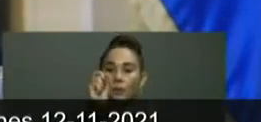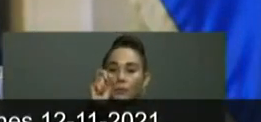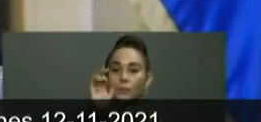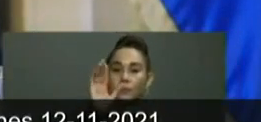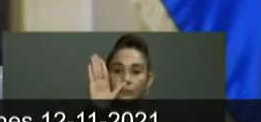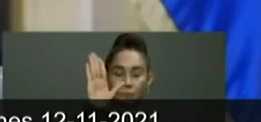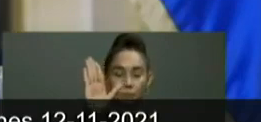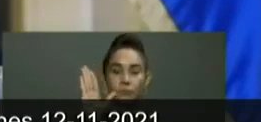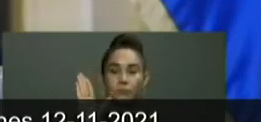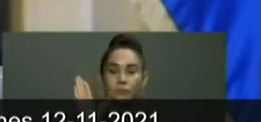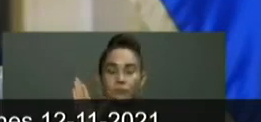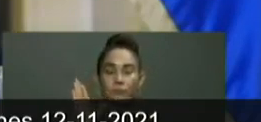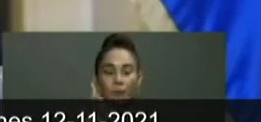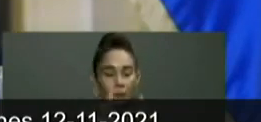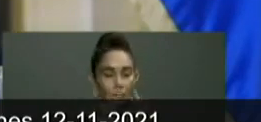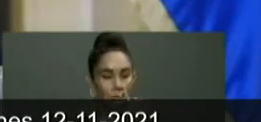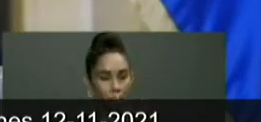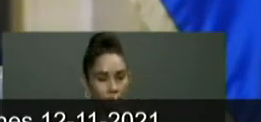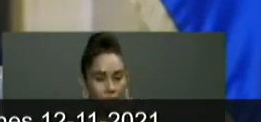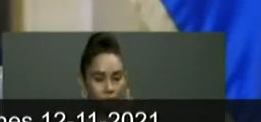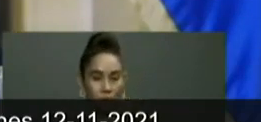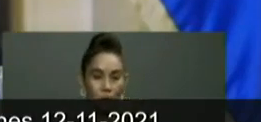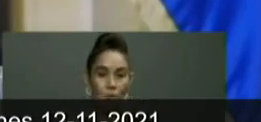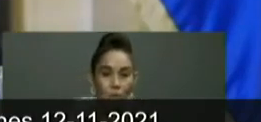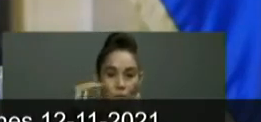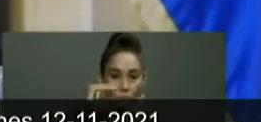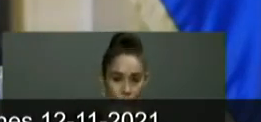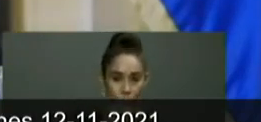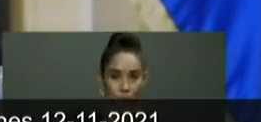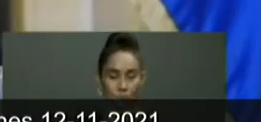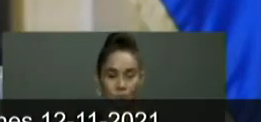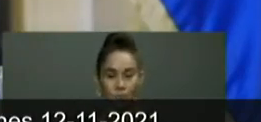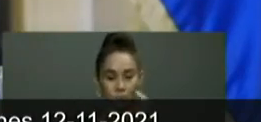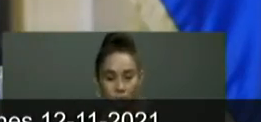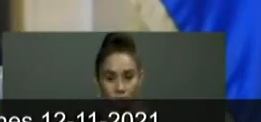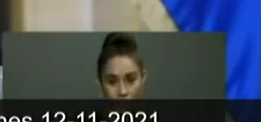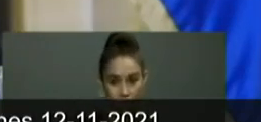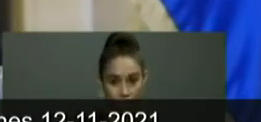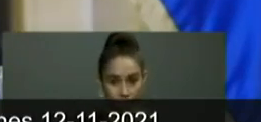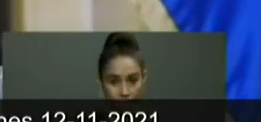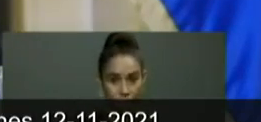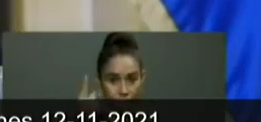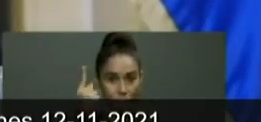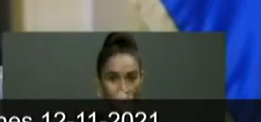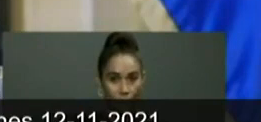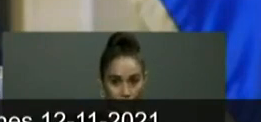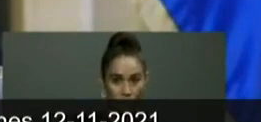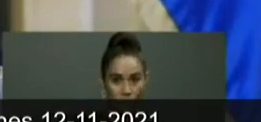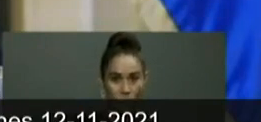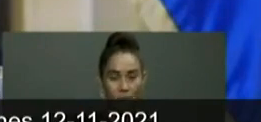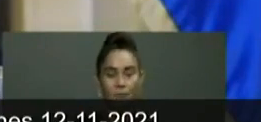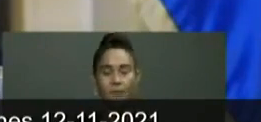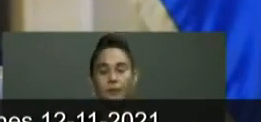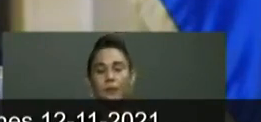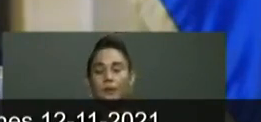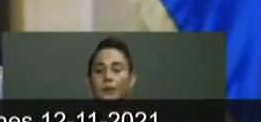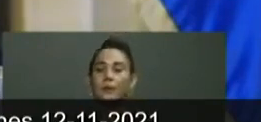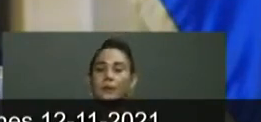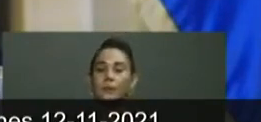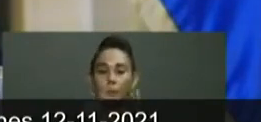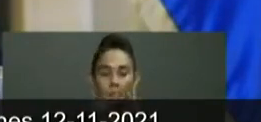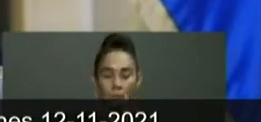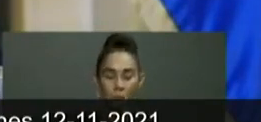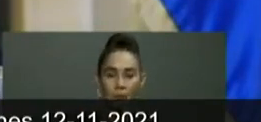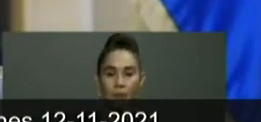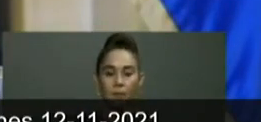12.5, luego sube. Esos son los partos por día, escúcheme, observe bien, parto por día.